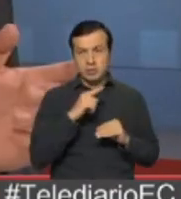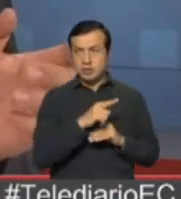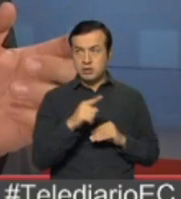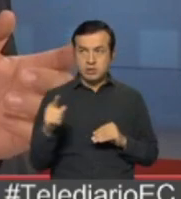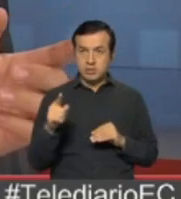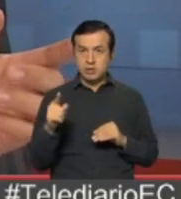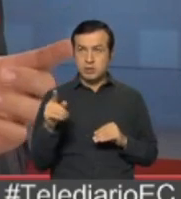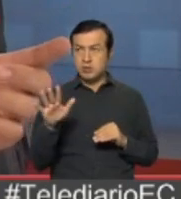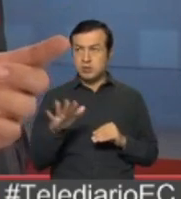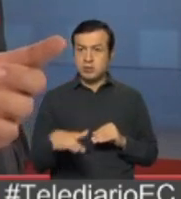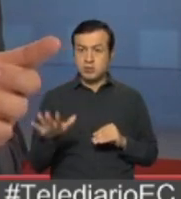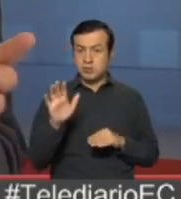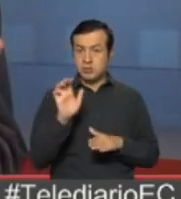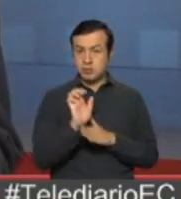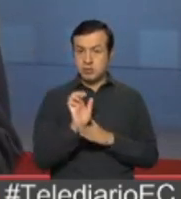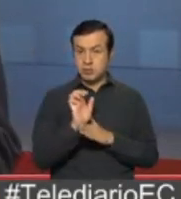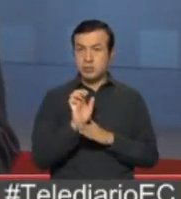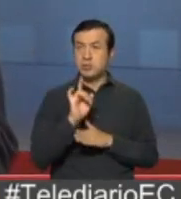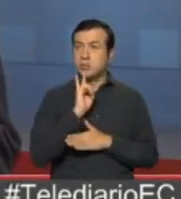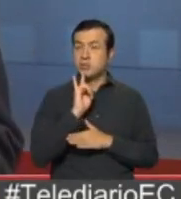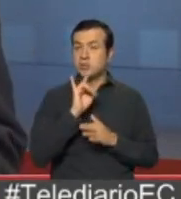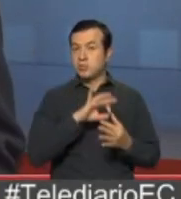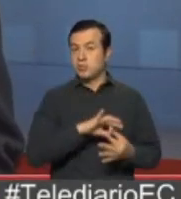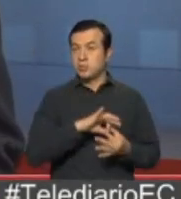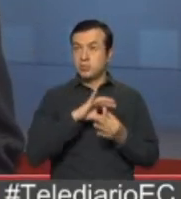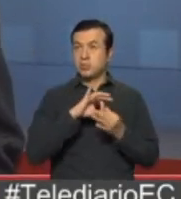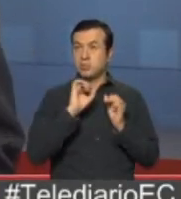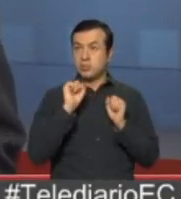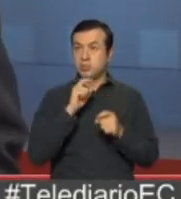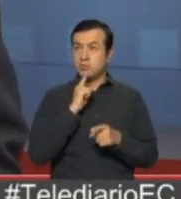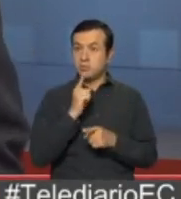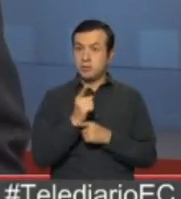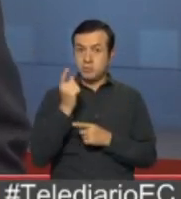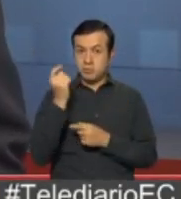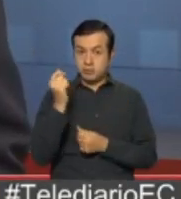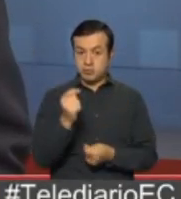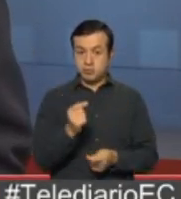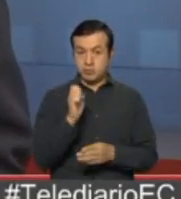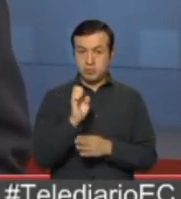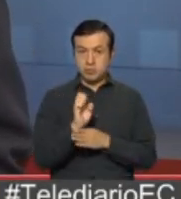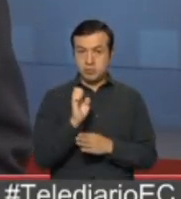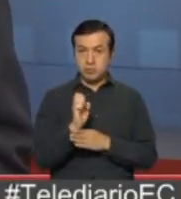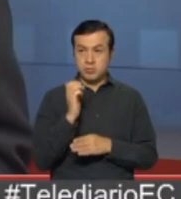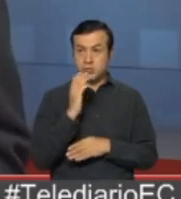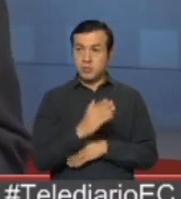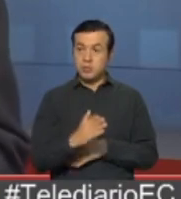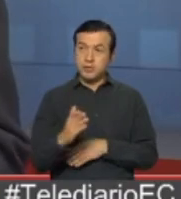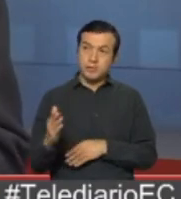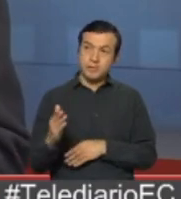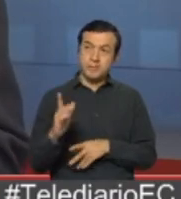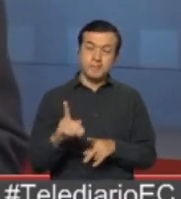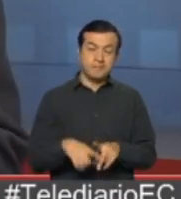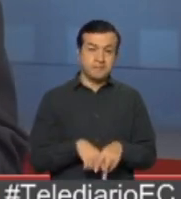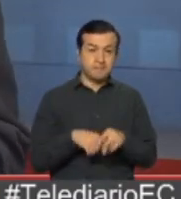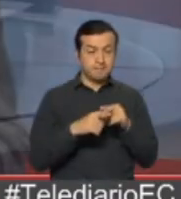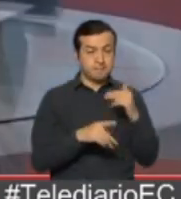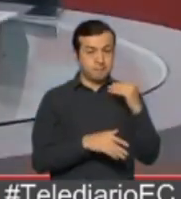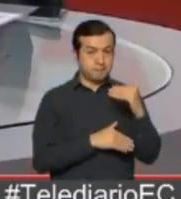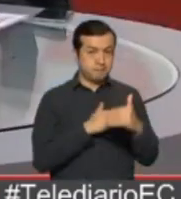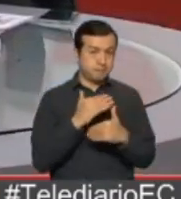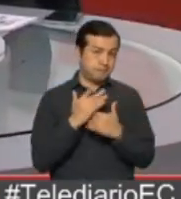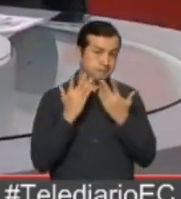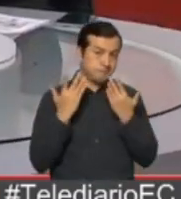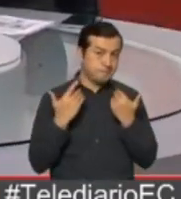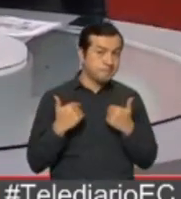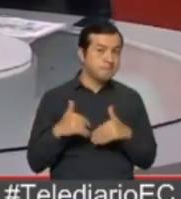acercamiento que tiene el ecuador con eeuu y la posibilidad de que puedan invertir en el ecuador a partir de aquello de digamos